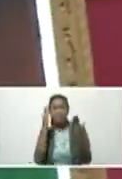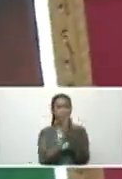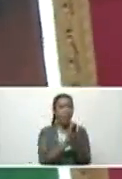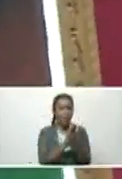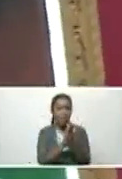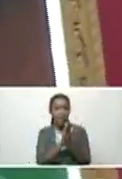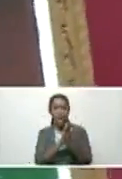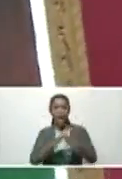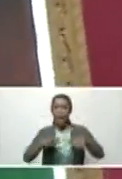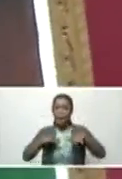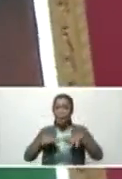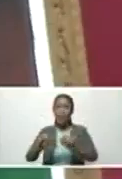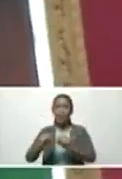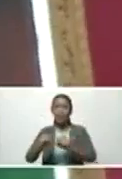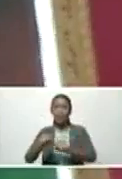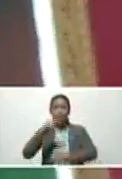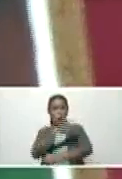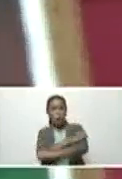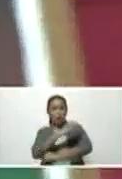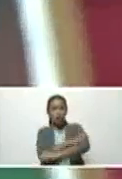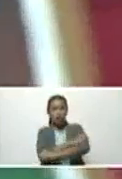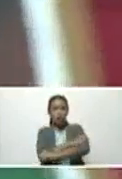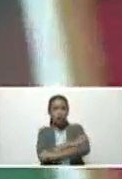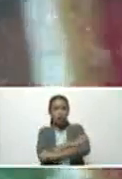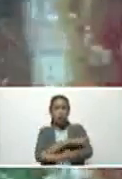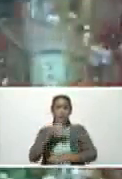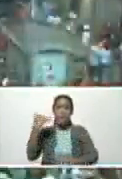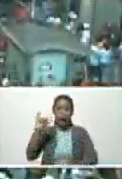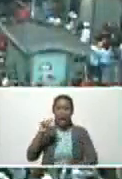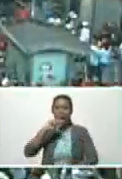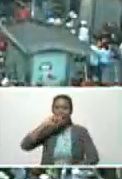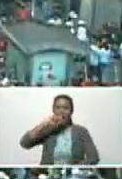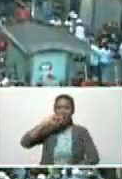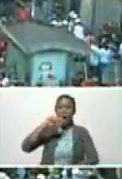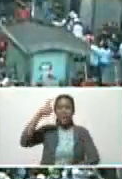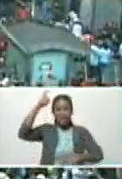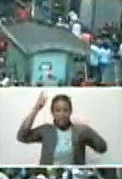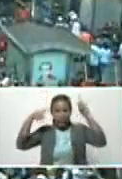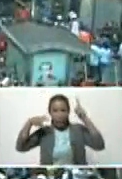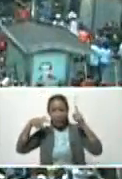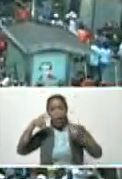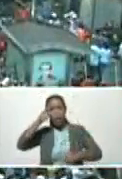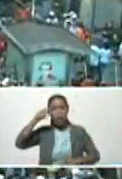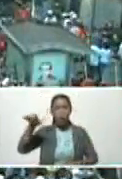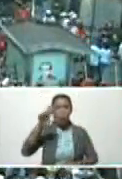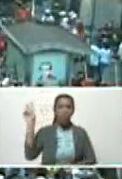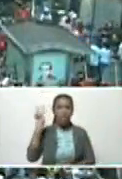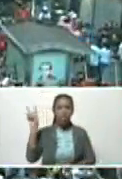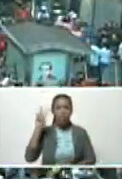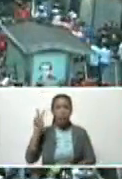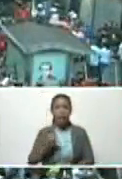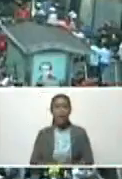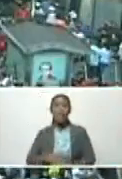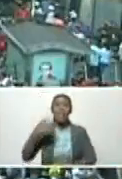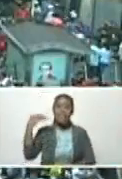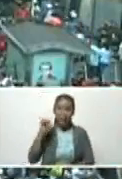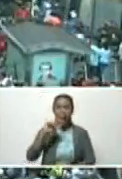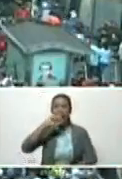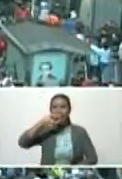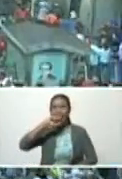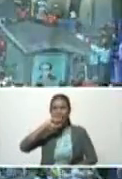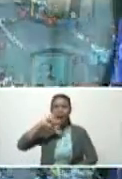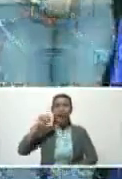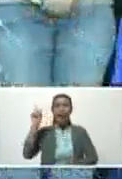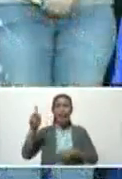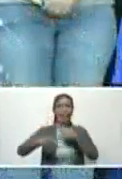al capitalismo y a la oligarquía, y le tiene envidia a Chávez y al pueblo venezolano, y le tienen envidia